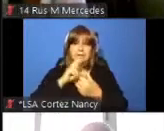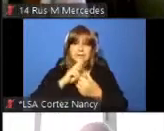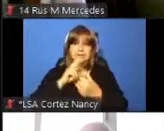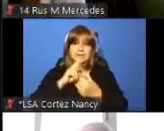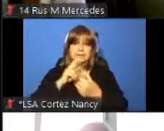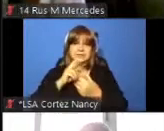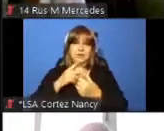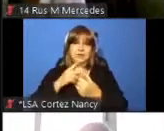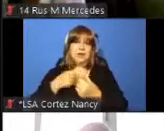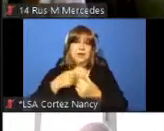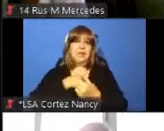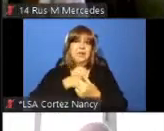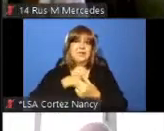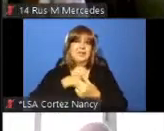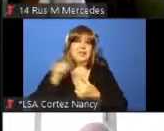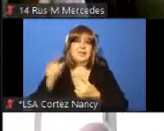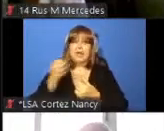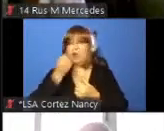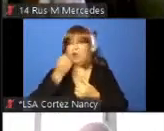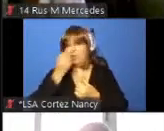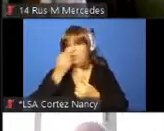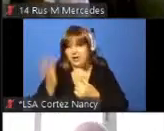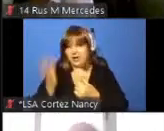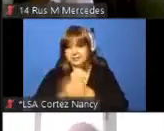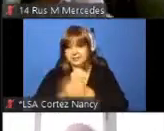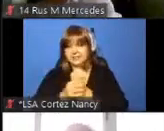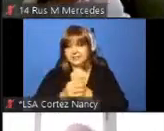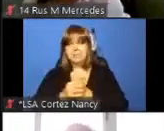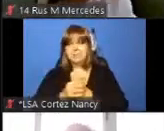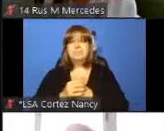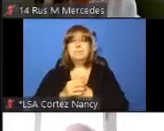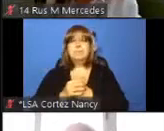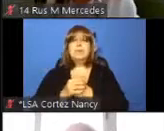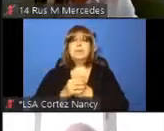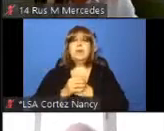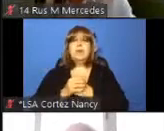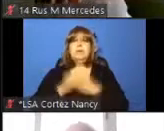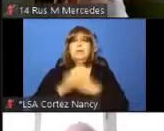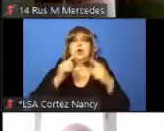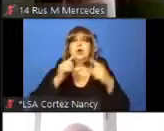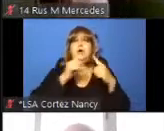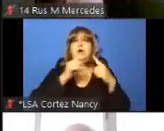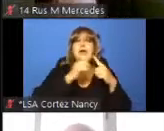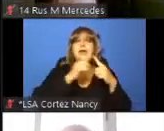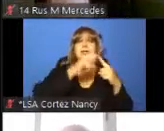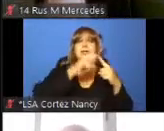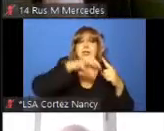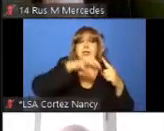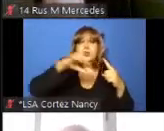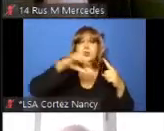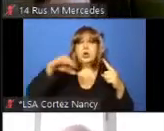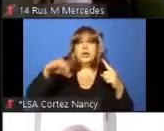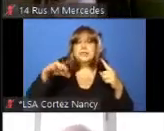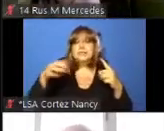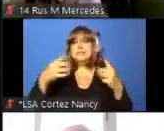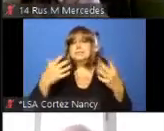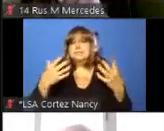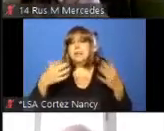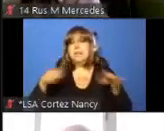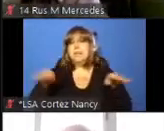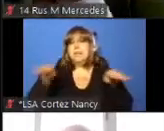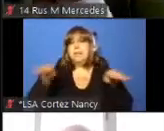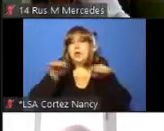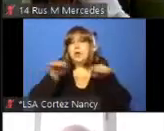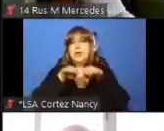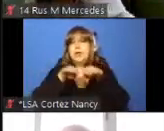que se sientan así no lo comparto a nivel de las instituciones y que ya se pone todo al mismo nivel hasta un tarro de pintura